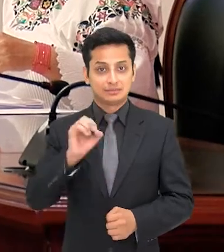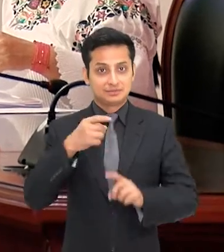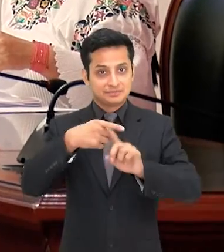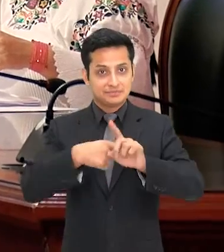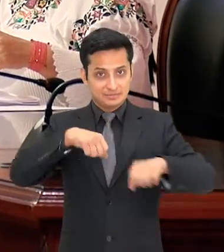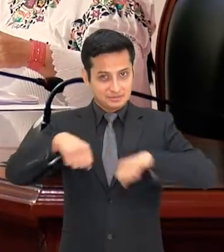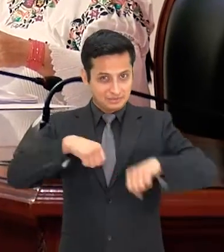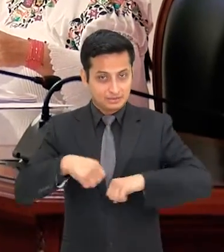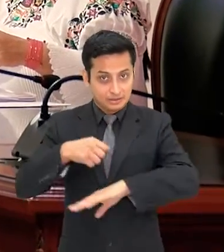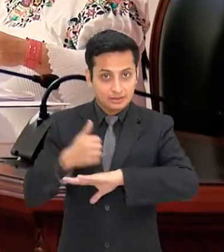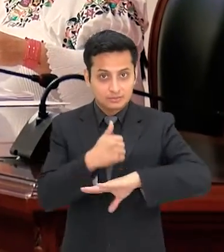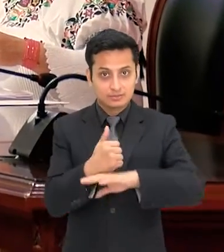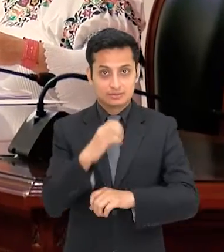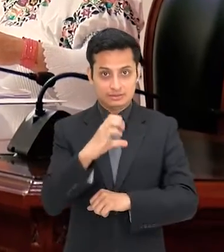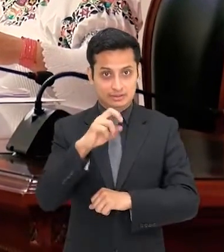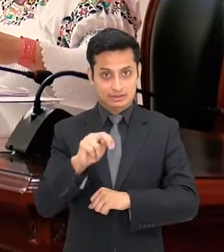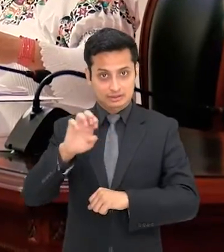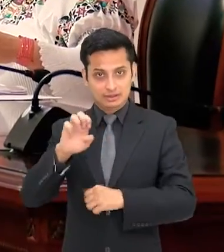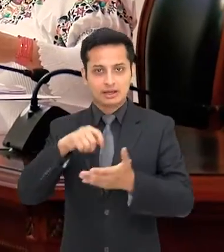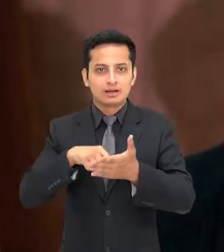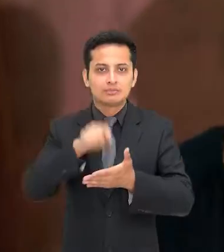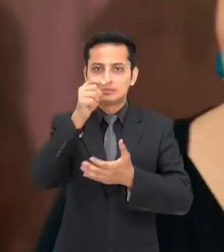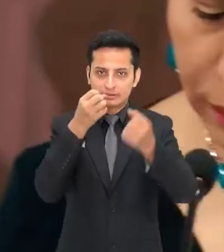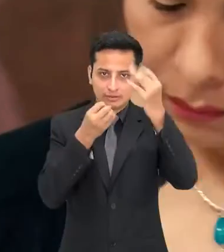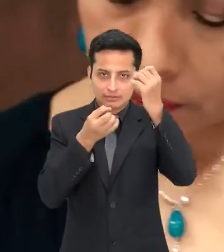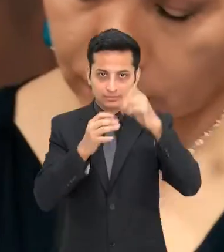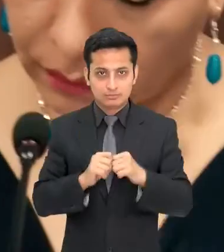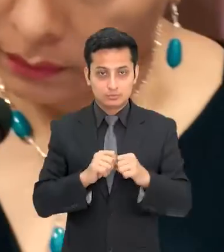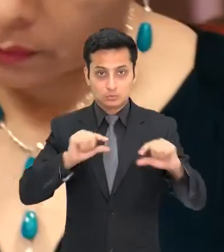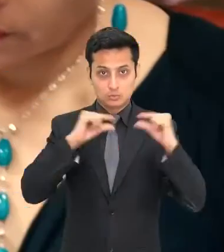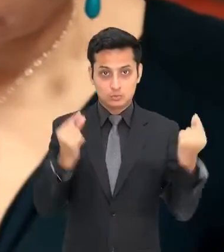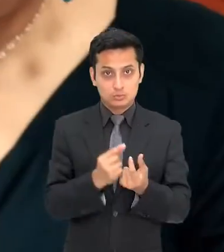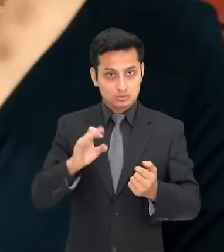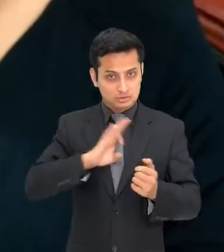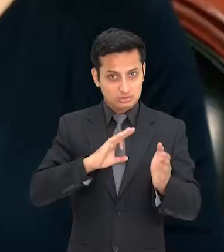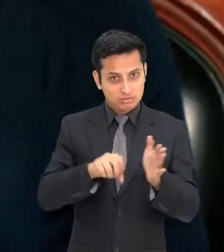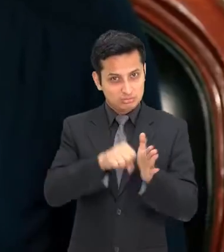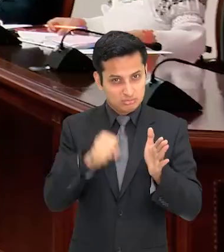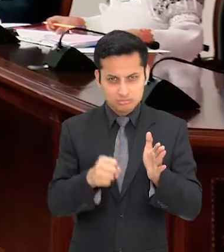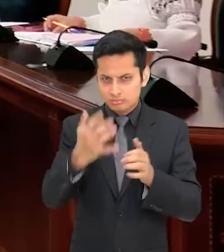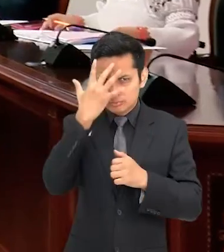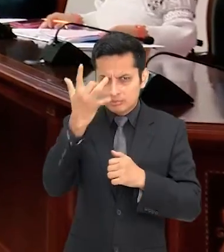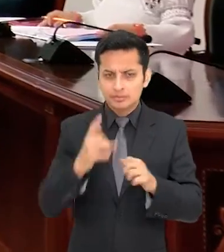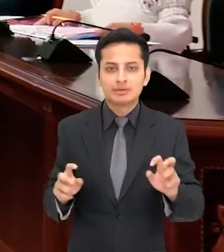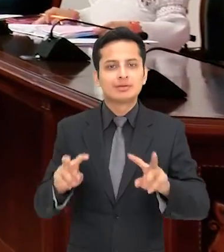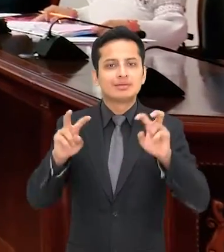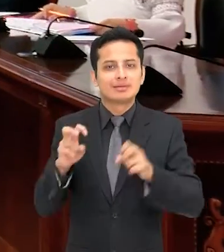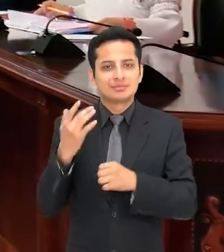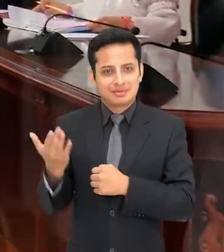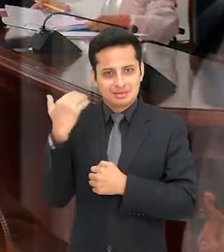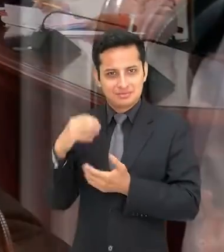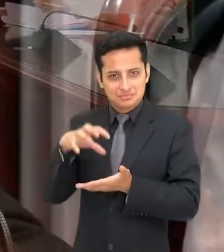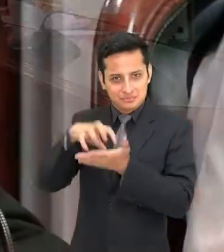Este 20 de mayo, el Pleno del Consejo Nacional Electoral aprobó el informe presentado por el equipo técnico jurídico sobre los